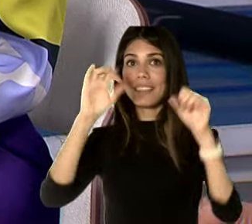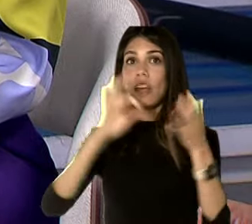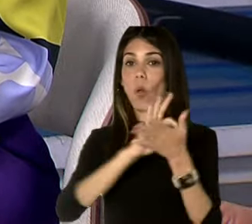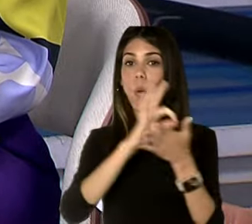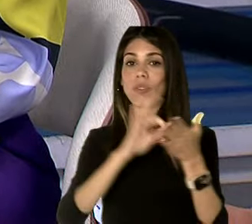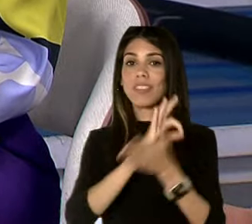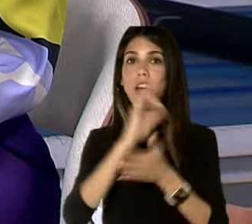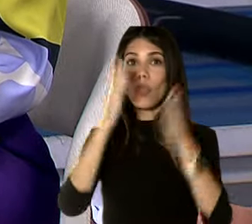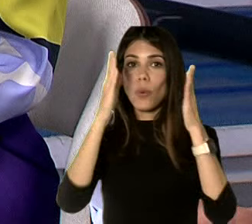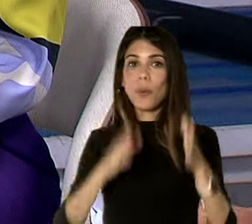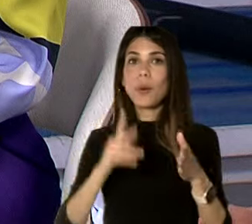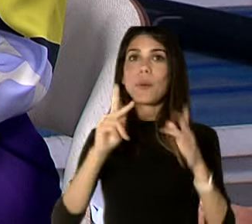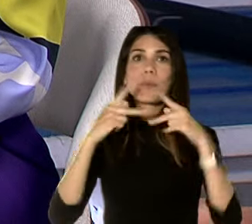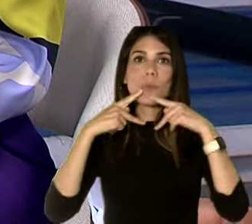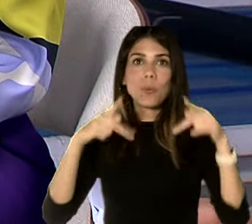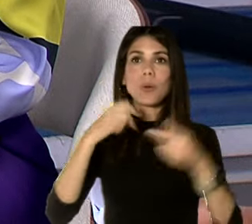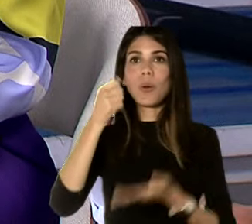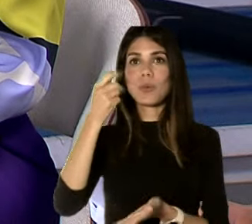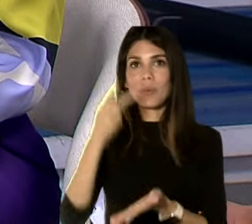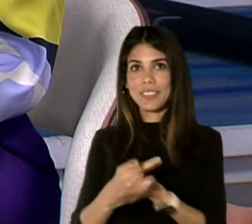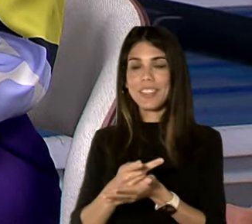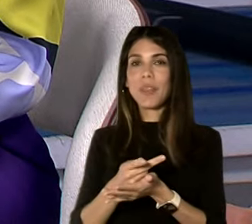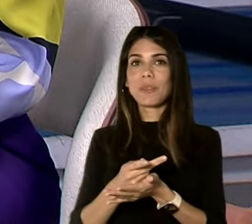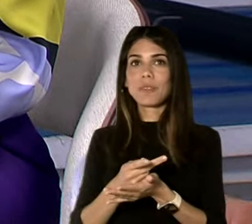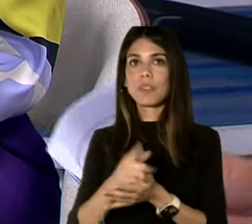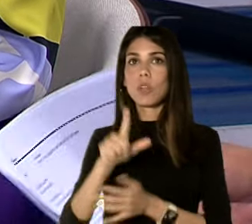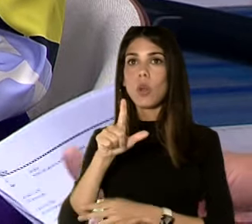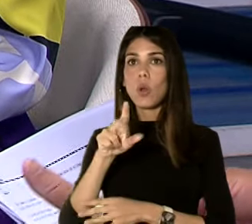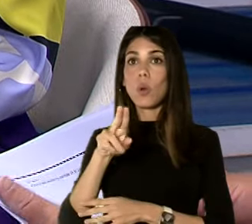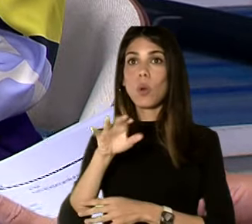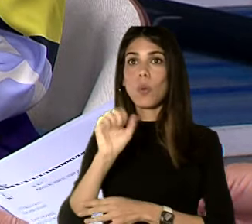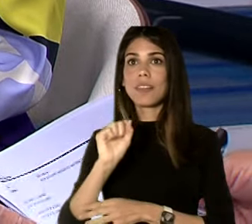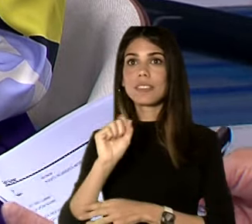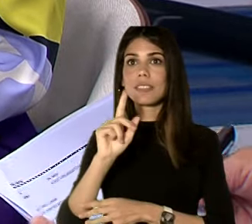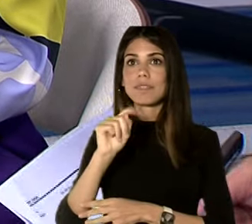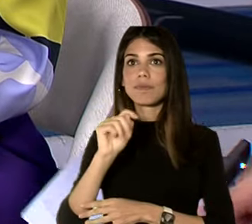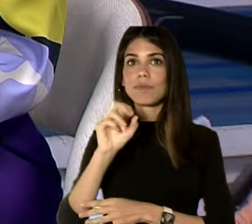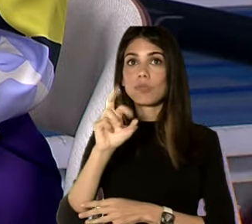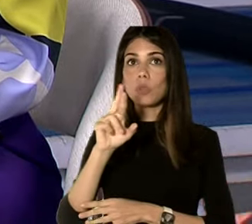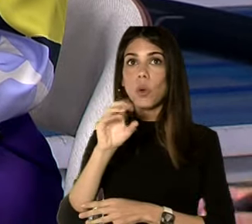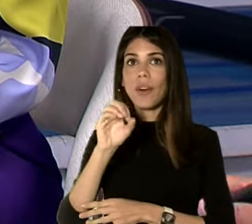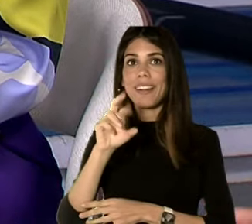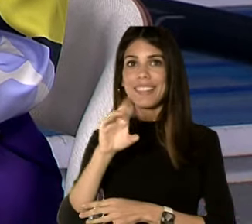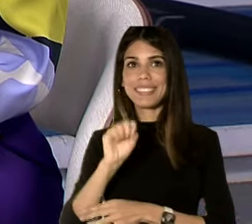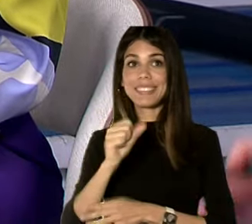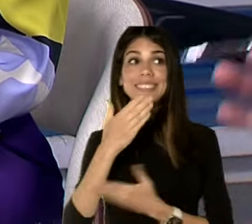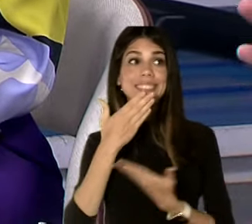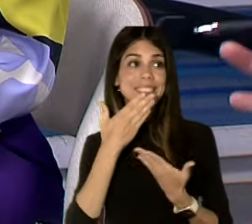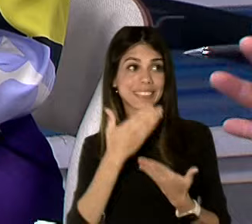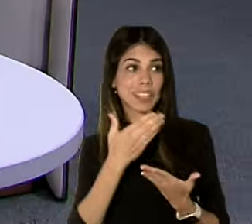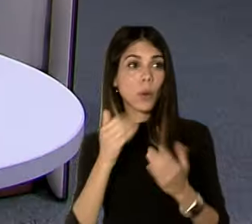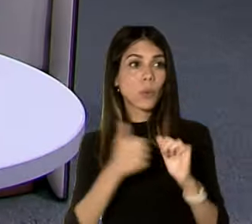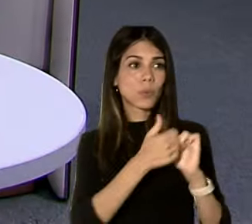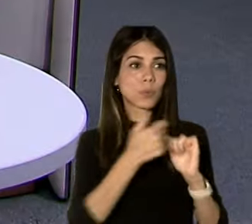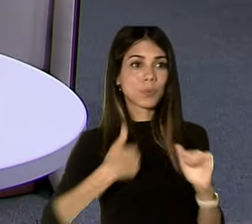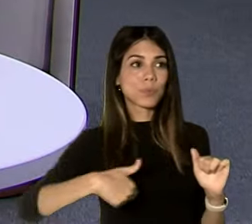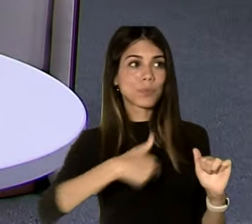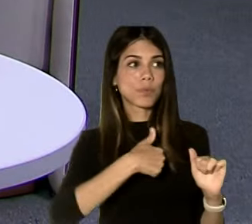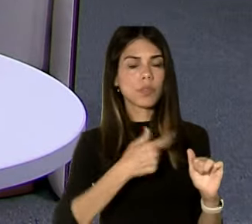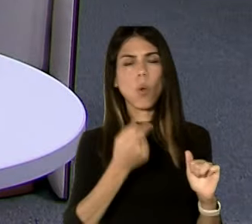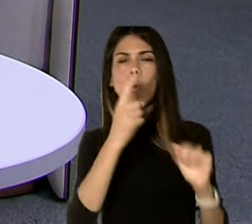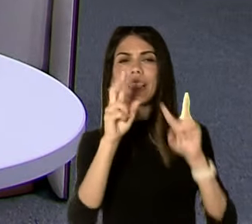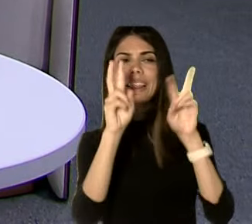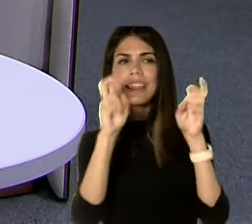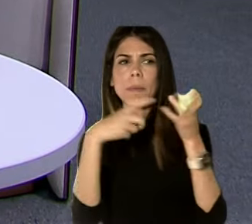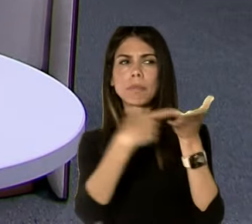es presidente de la cámara de comercio hispana de los Estados Unidos Luis Torres jpal Muchas gracias por estar con nosotros Gracias por la oportunidad hay un tema que eh se